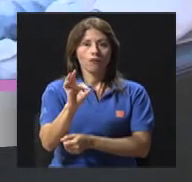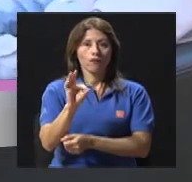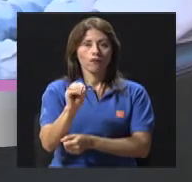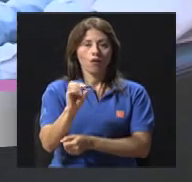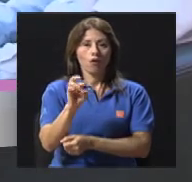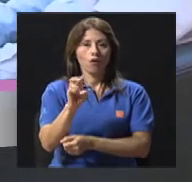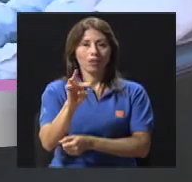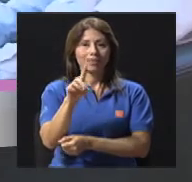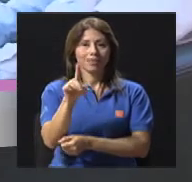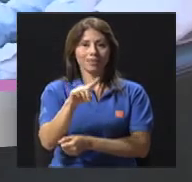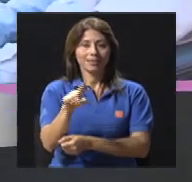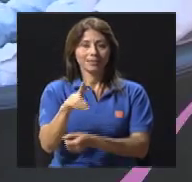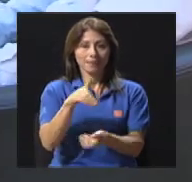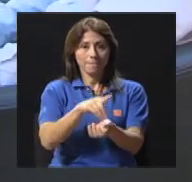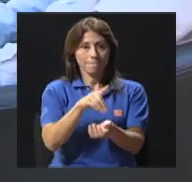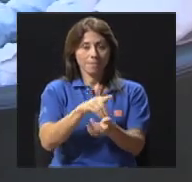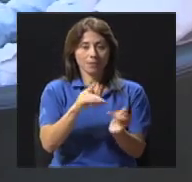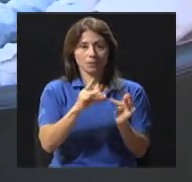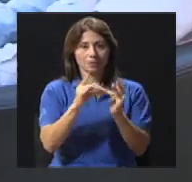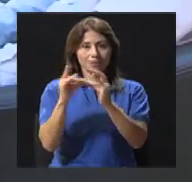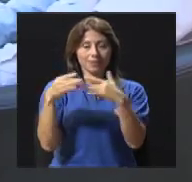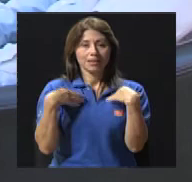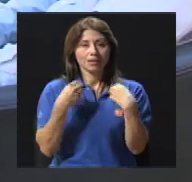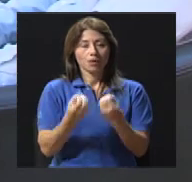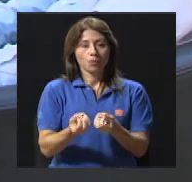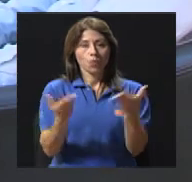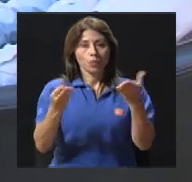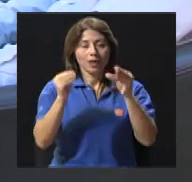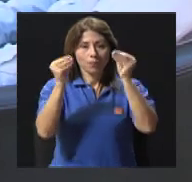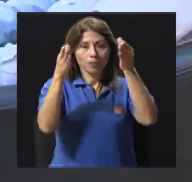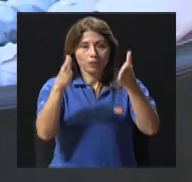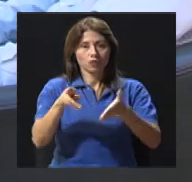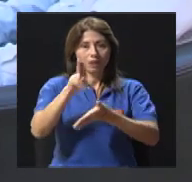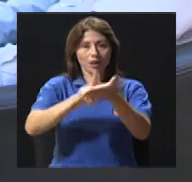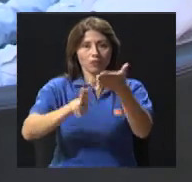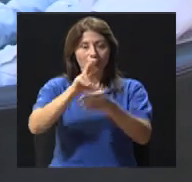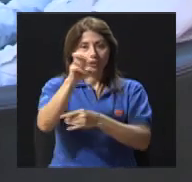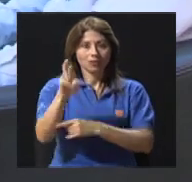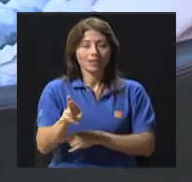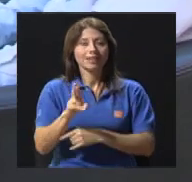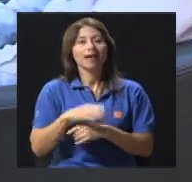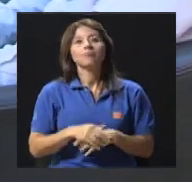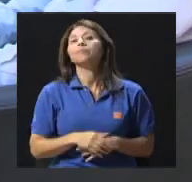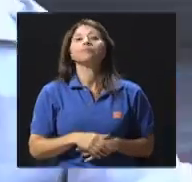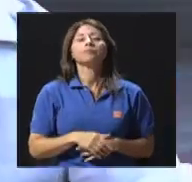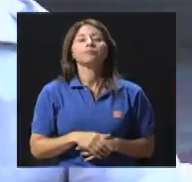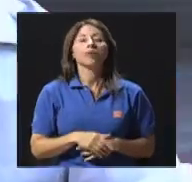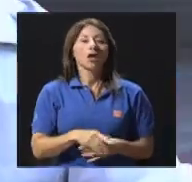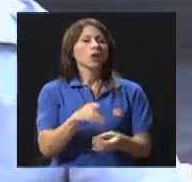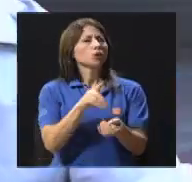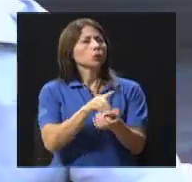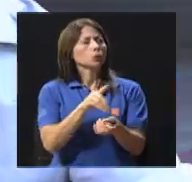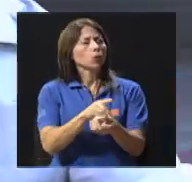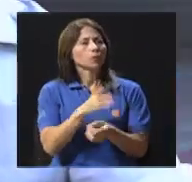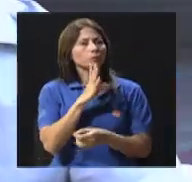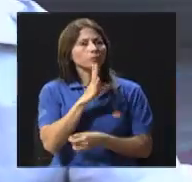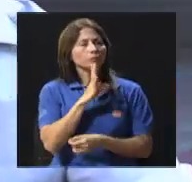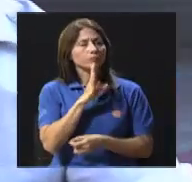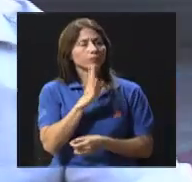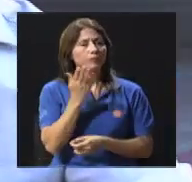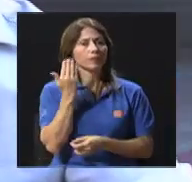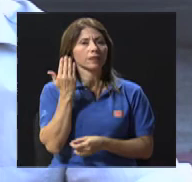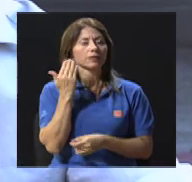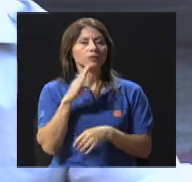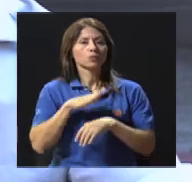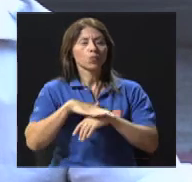médico, especialista en salud pública y profesor de la Universidad de Costa Rica. Doctor, conversábamos en el bloque anterior